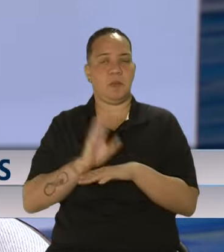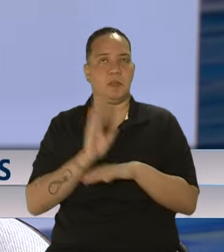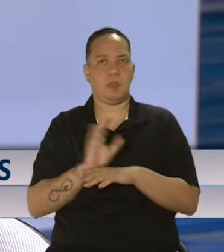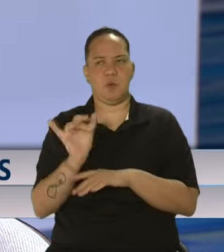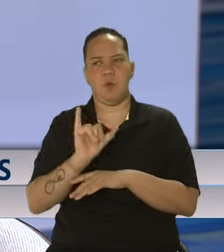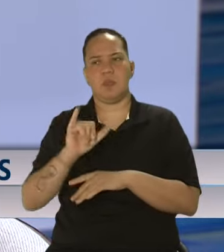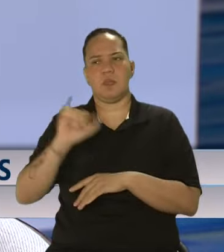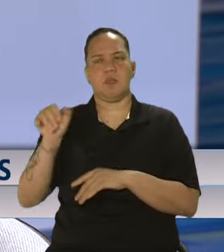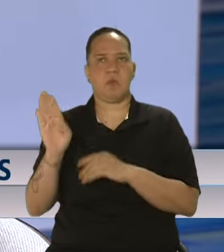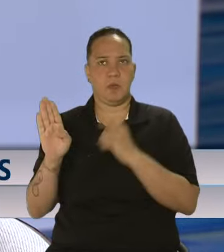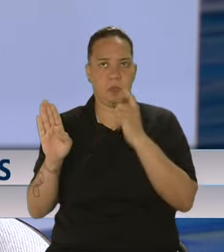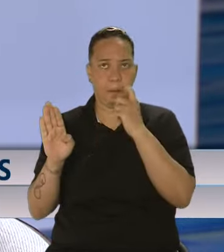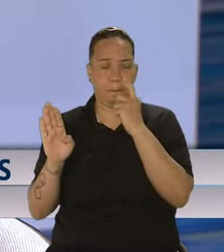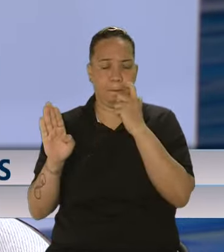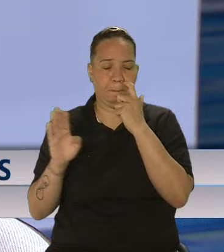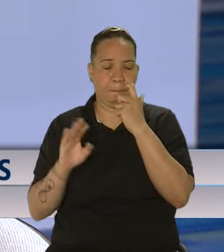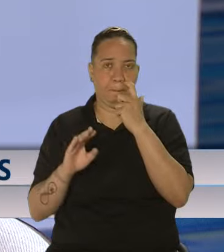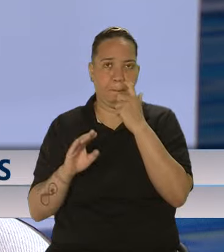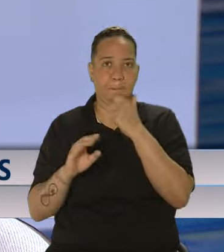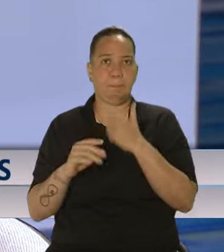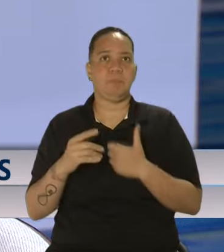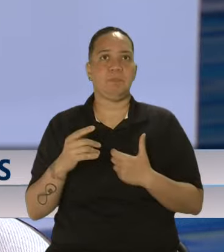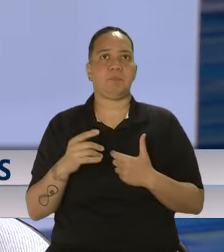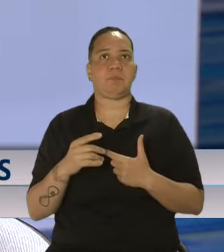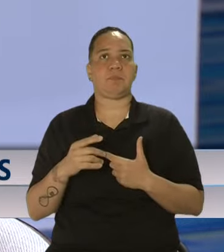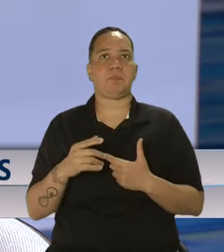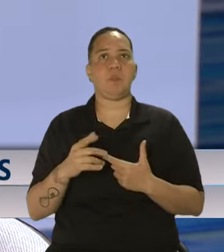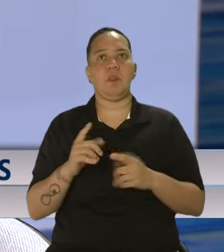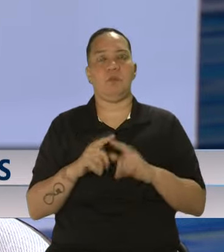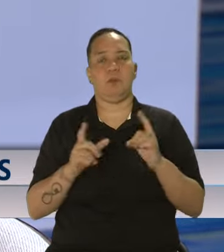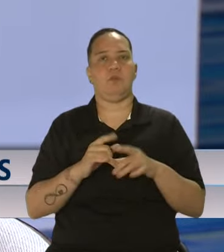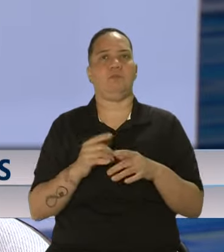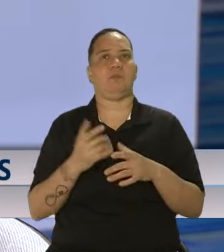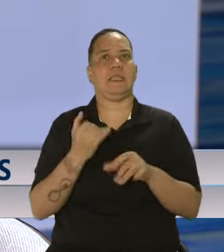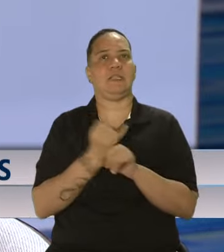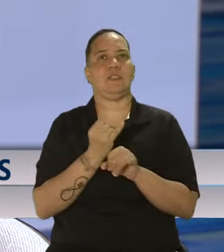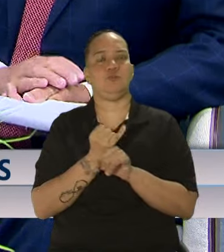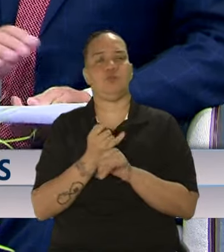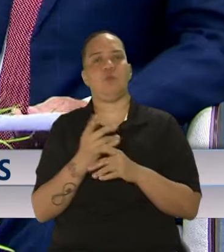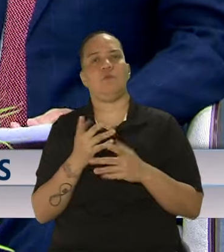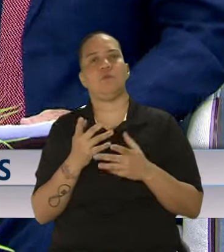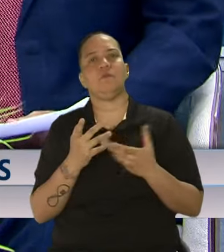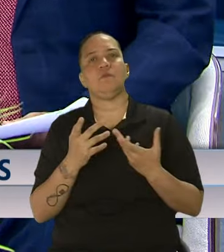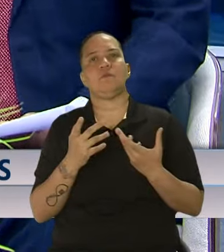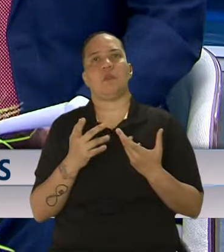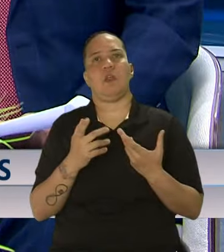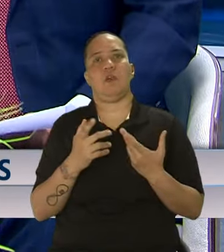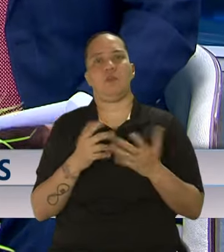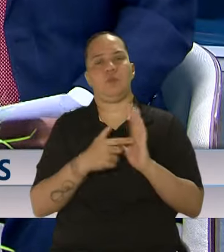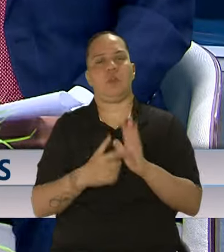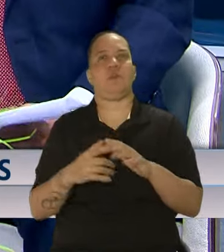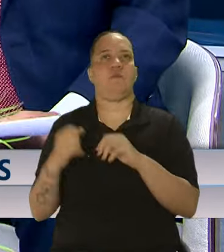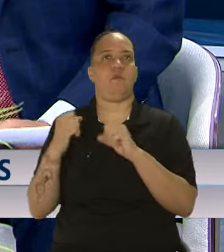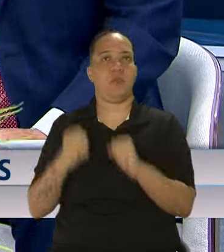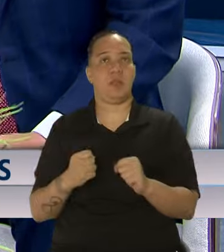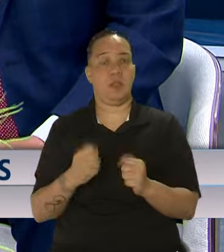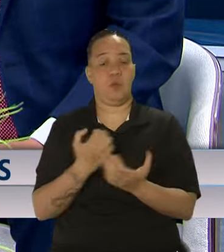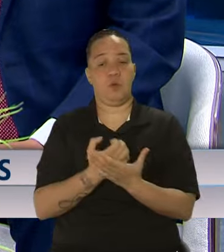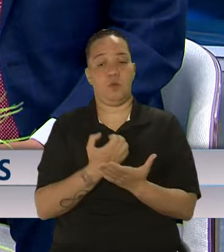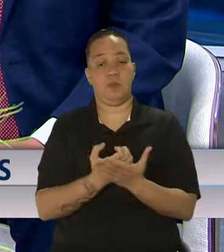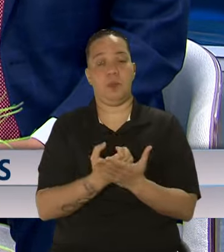institucionalidad ha demostrado ser fuerte eh en esta coyuntura eh en la que la economía americana ha